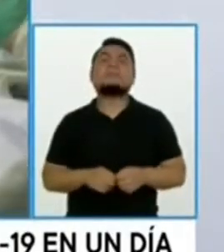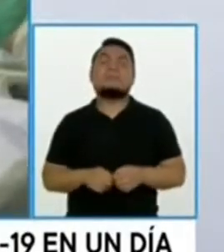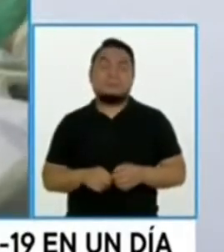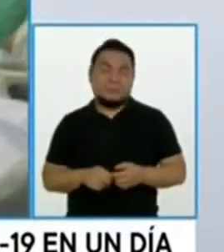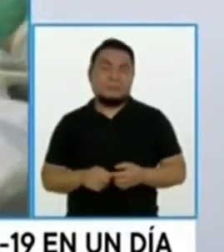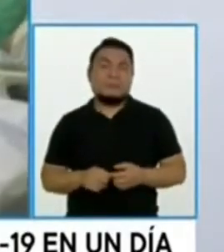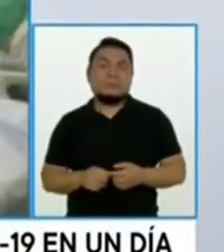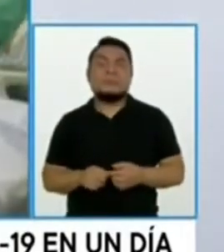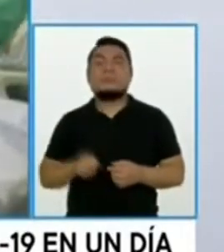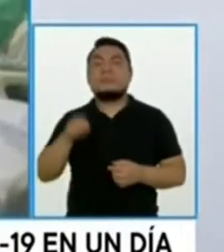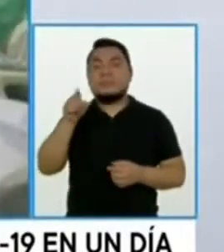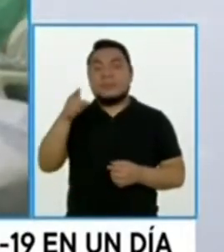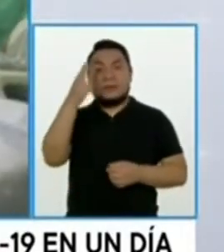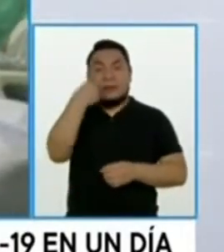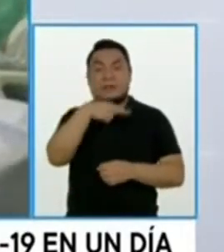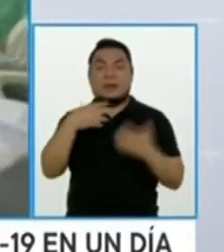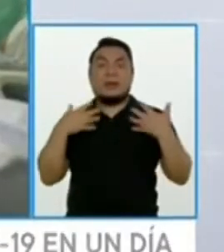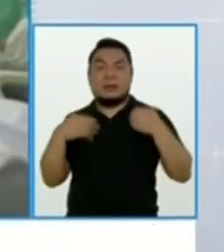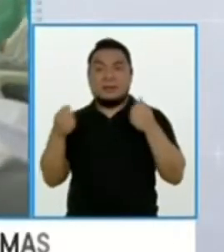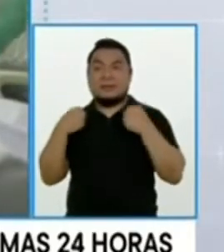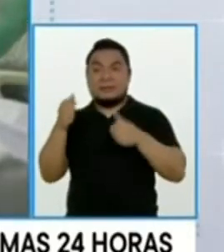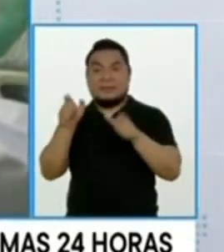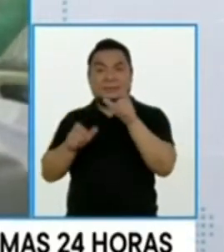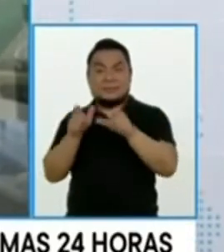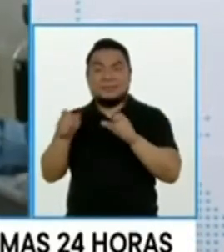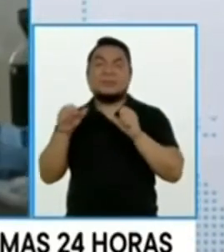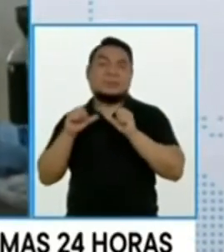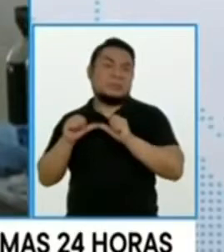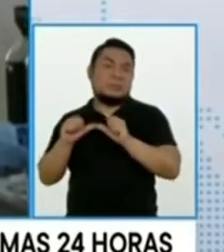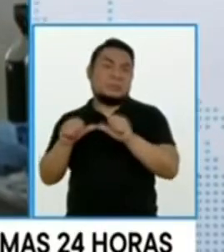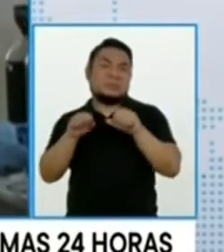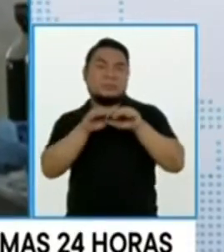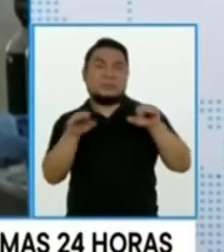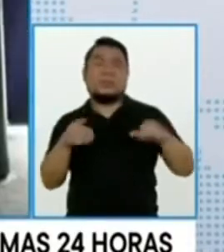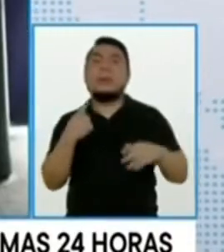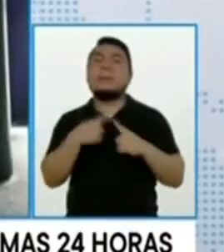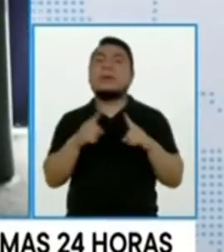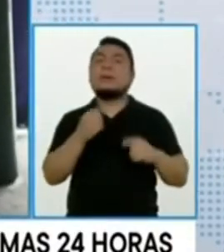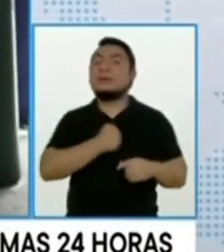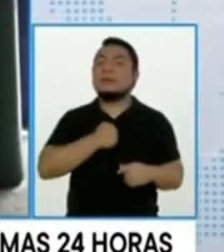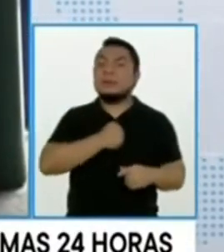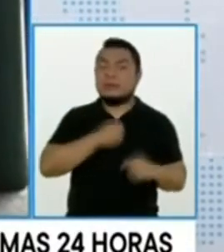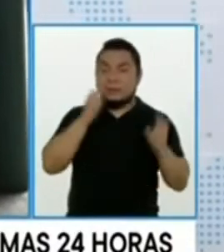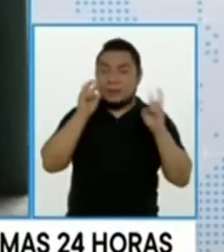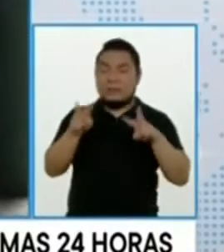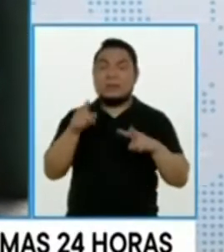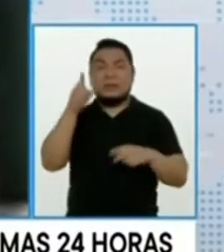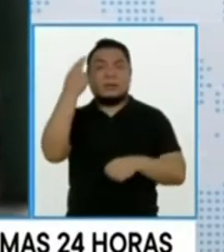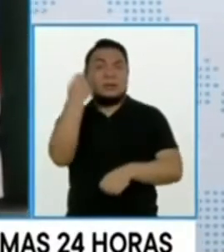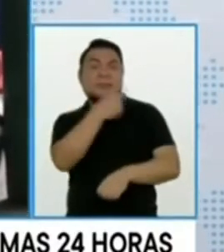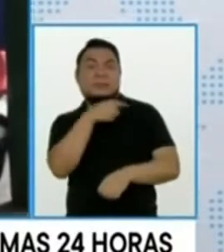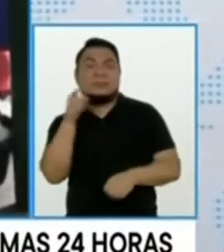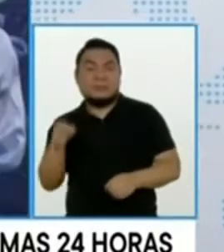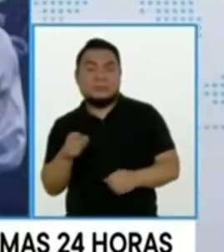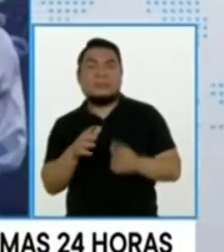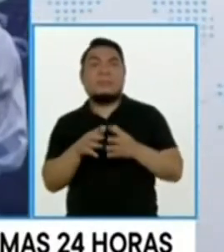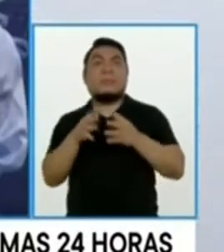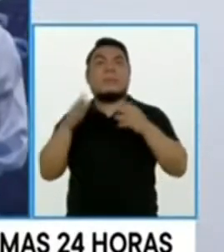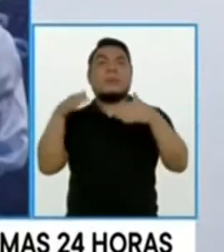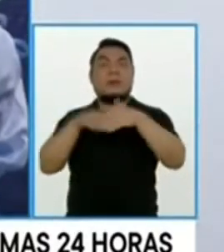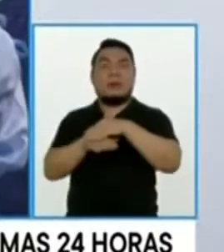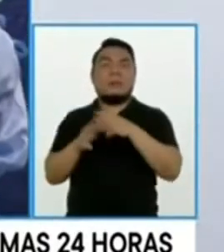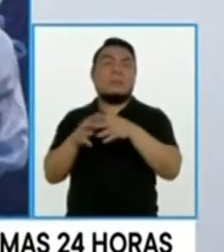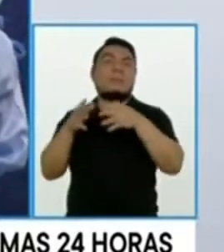Sí, bueno, con respecto a las altas hospitalarias, se mantienen. Lamentablemente, lo que vemos en las hospitalizaciones es un incremento